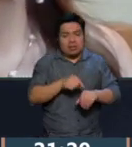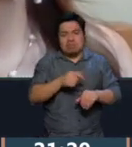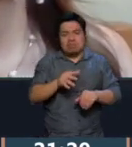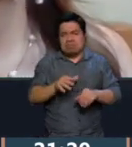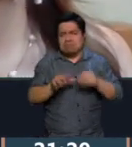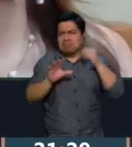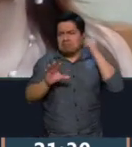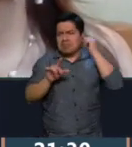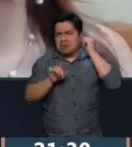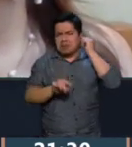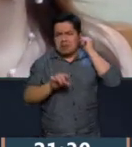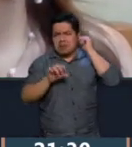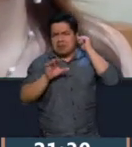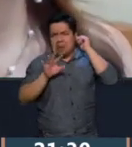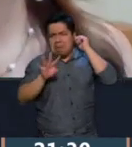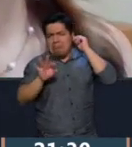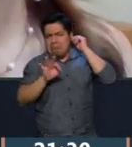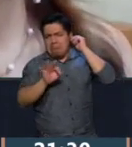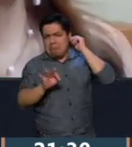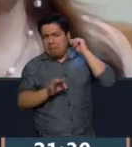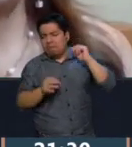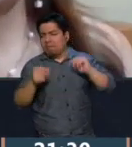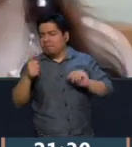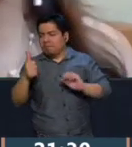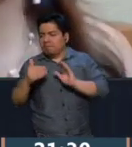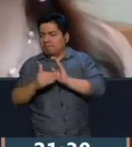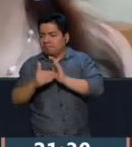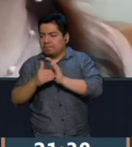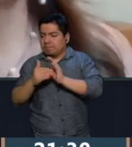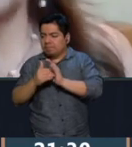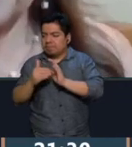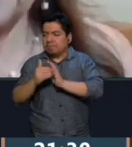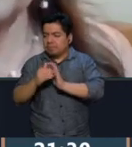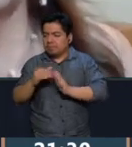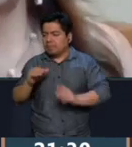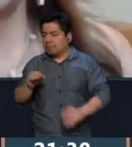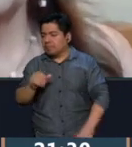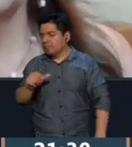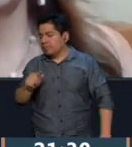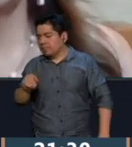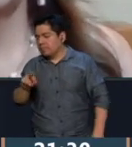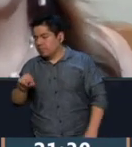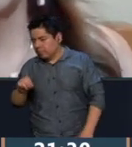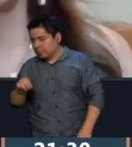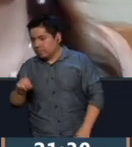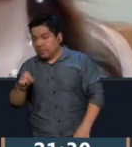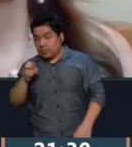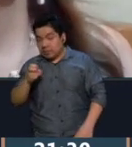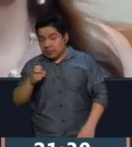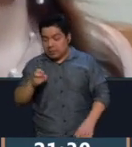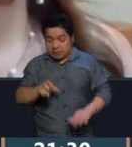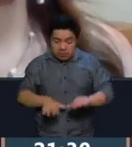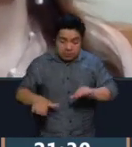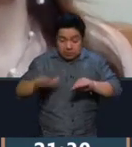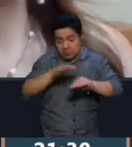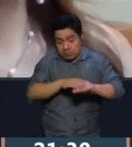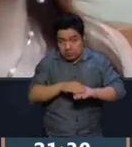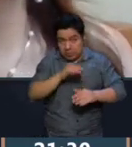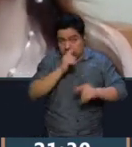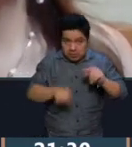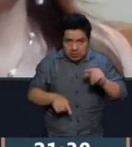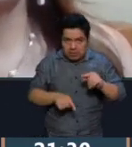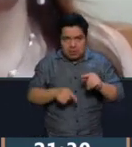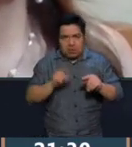del 0.4% de los 6 billones de pesos que administran las AFORES, y este tema de la imprescriptibilidad me parece que es lo más importante, que es